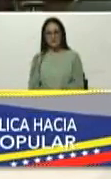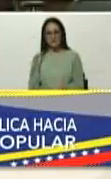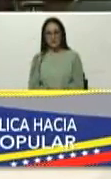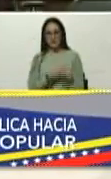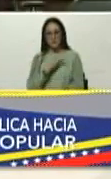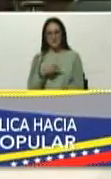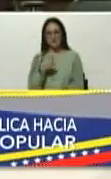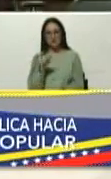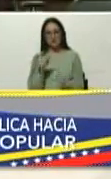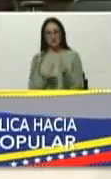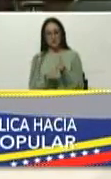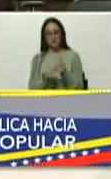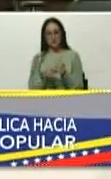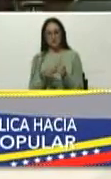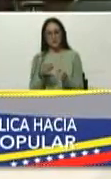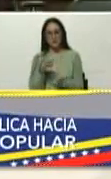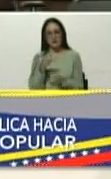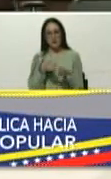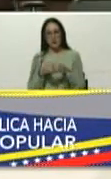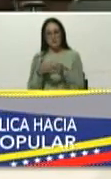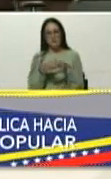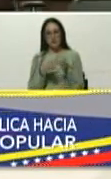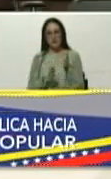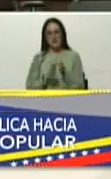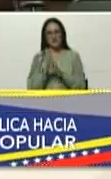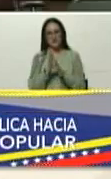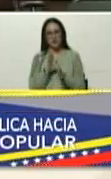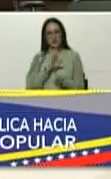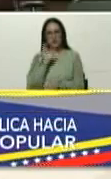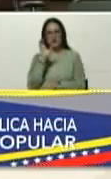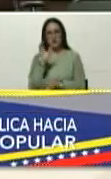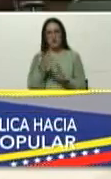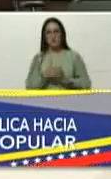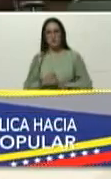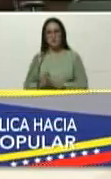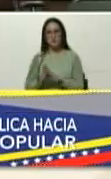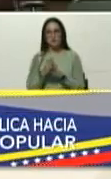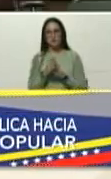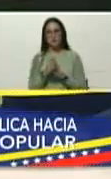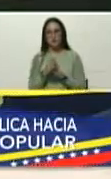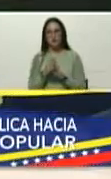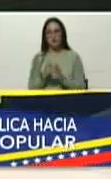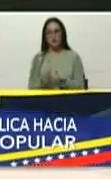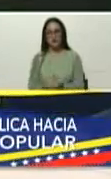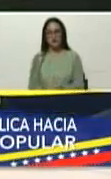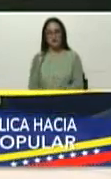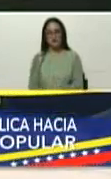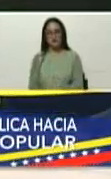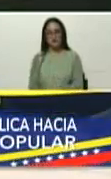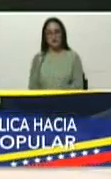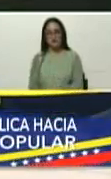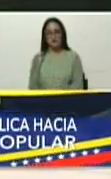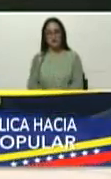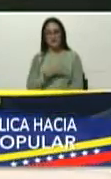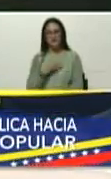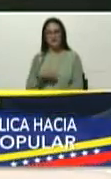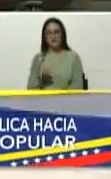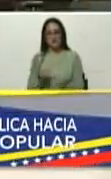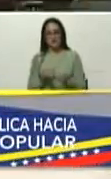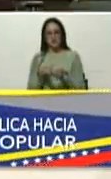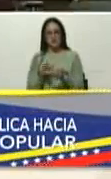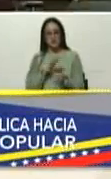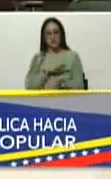presidente de la Subcomisión para el Desarrollo del Estado Comunal. Gabriela Peña, presidente de la Subcomisión del Poder